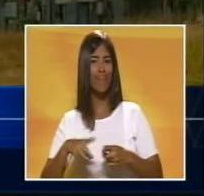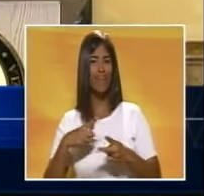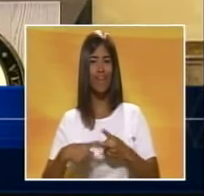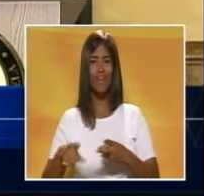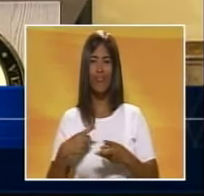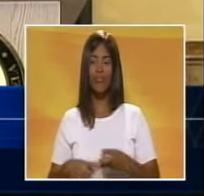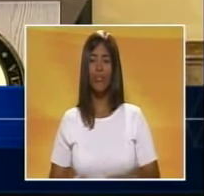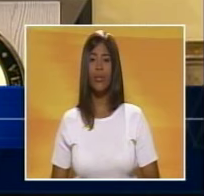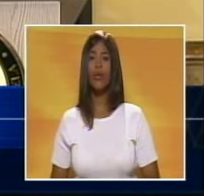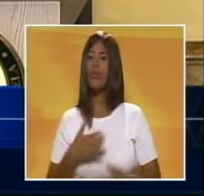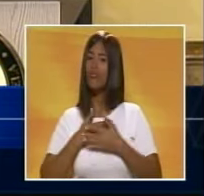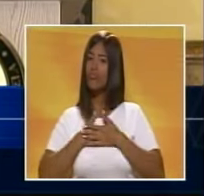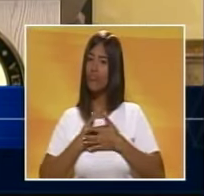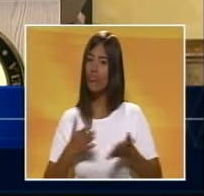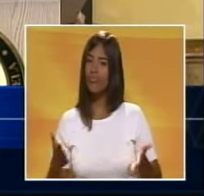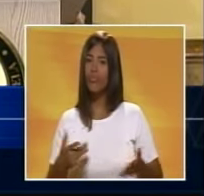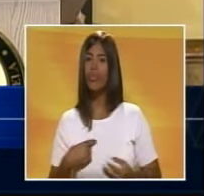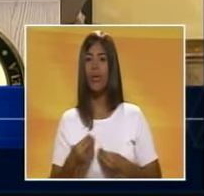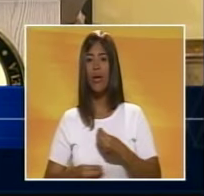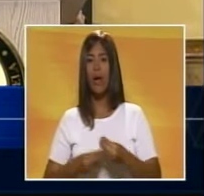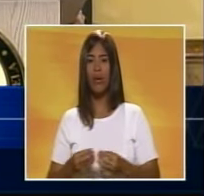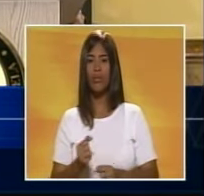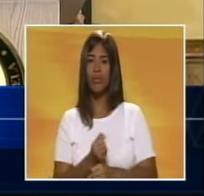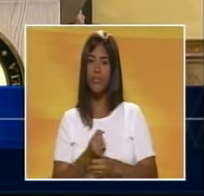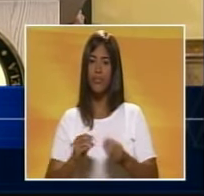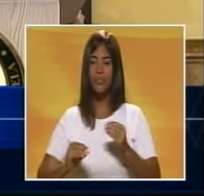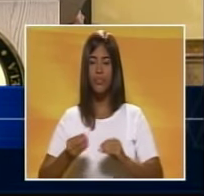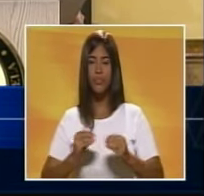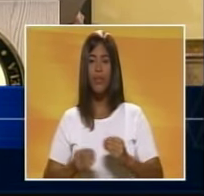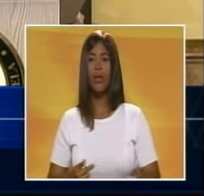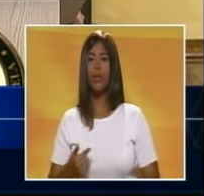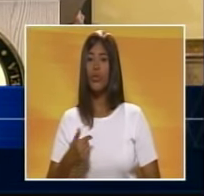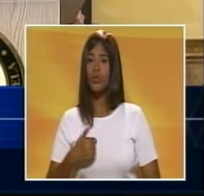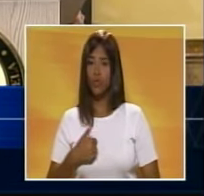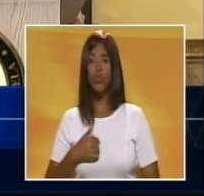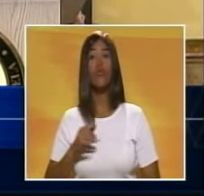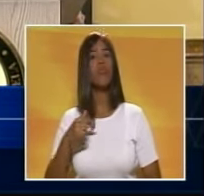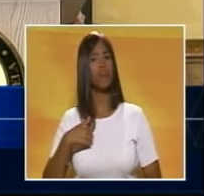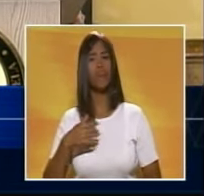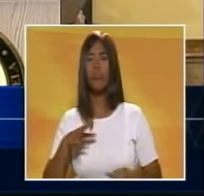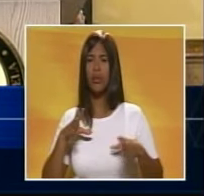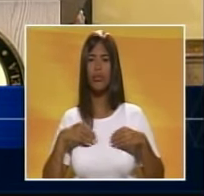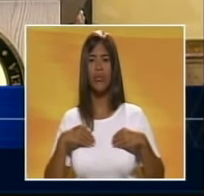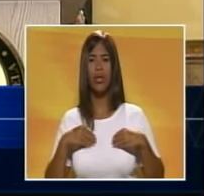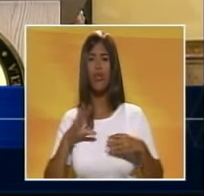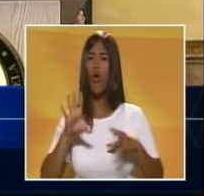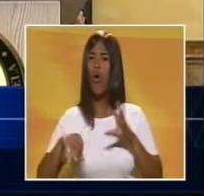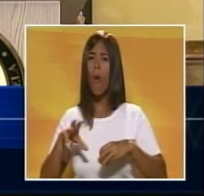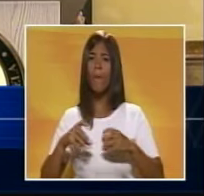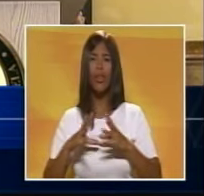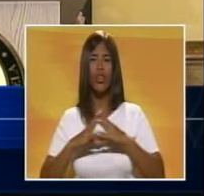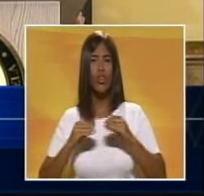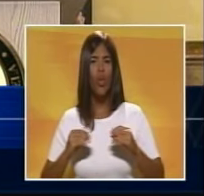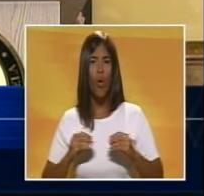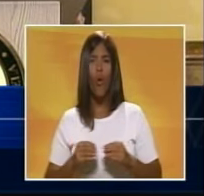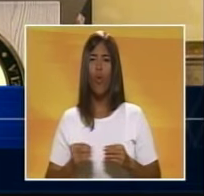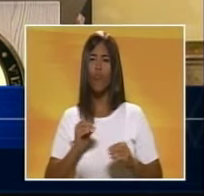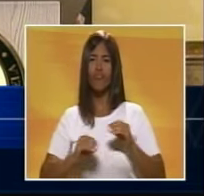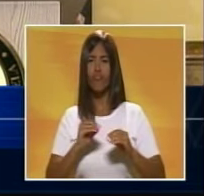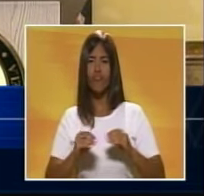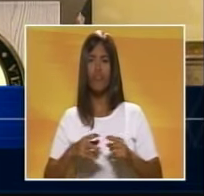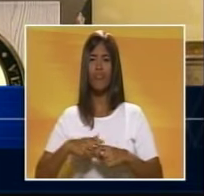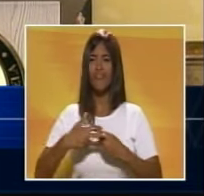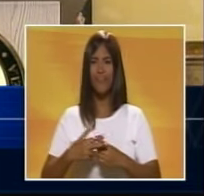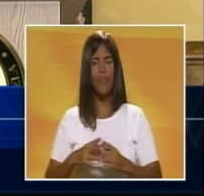pongan a la orden, al servicio. Yo estoy dispuesto, bueno, a comprarles toda la producción, toda la